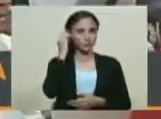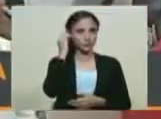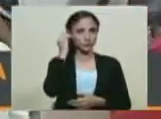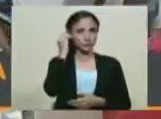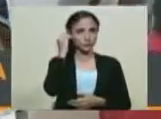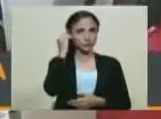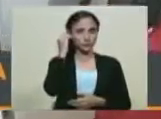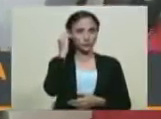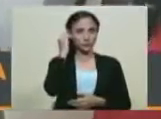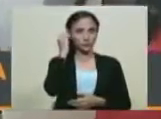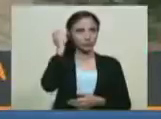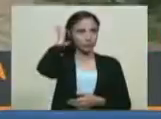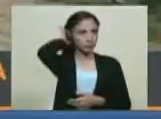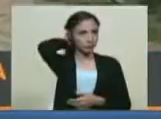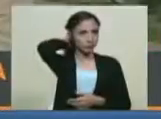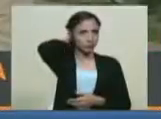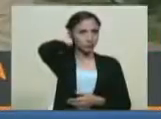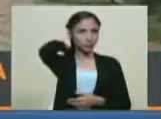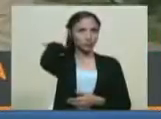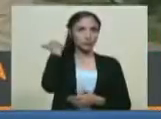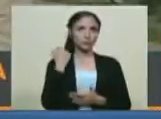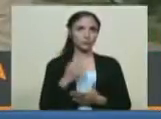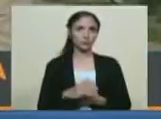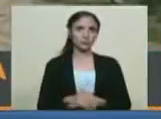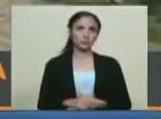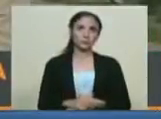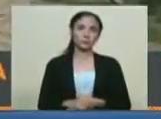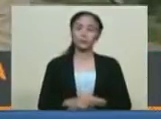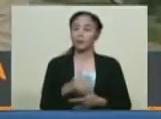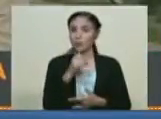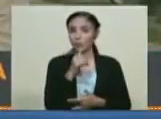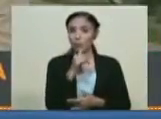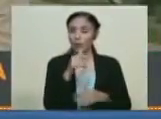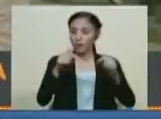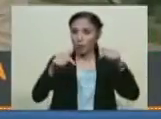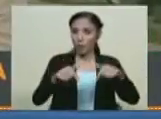Aprovecho para hacer un comentario e informarle que hoy,